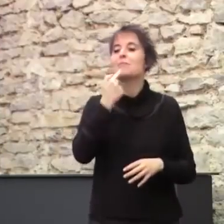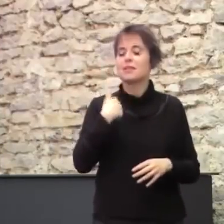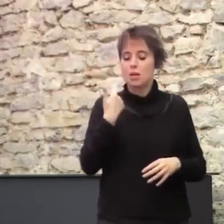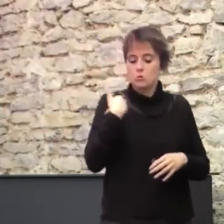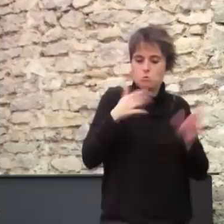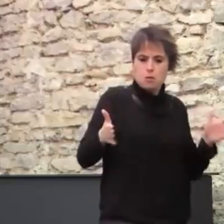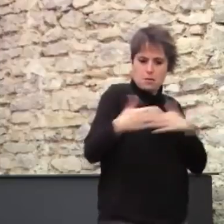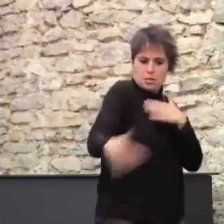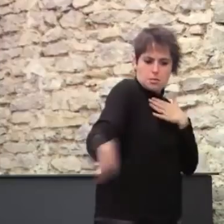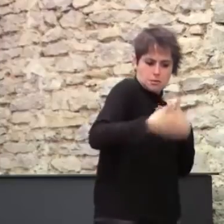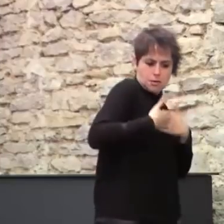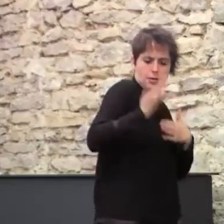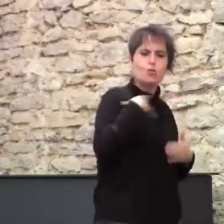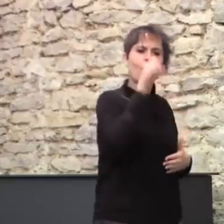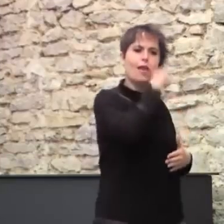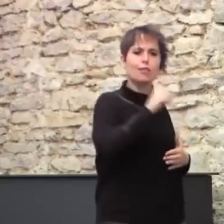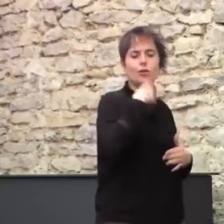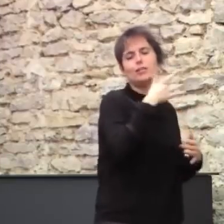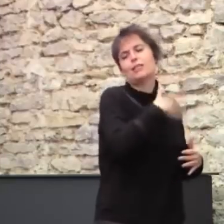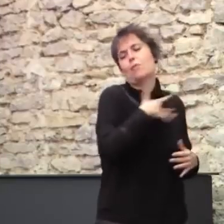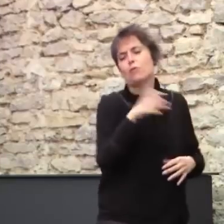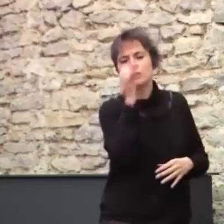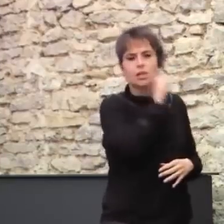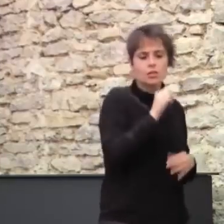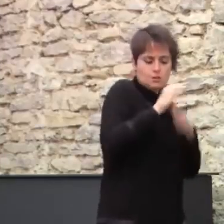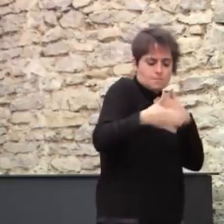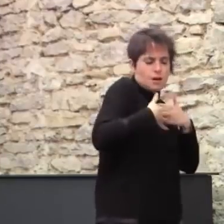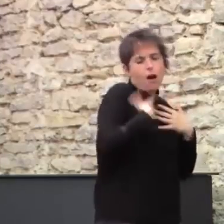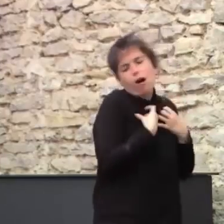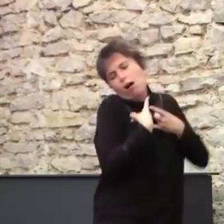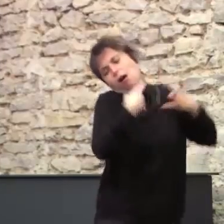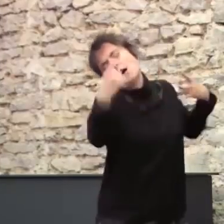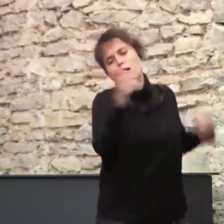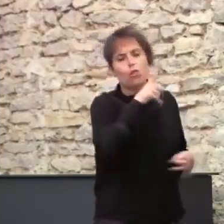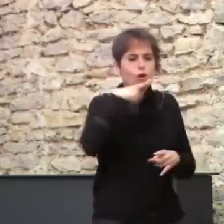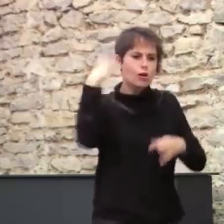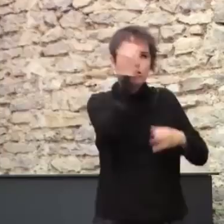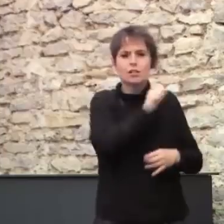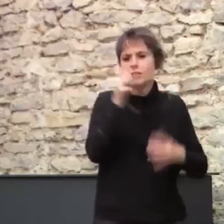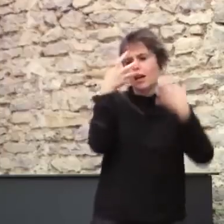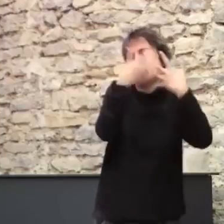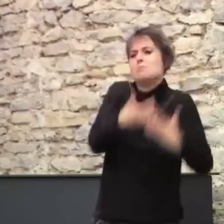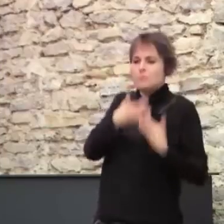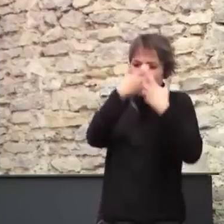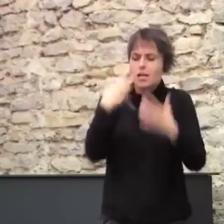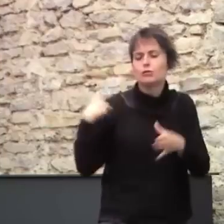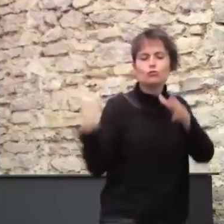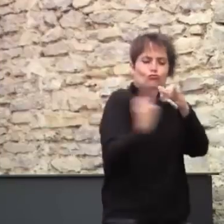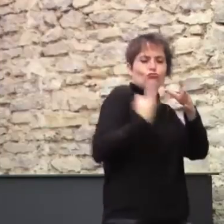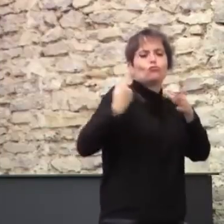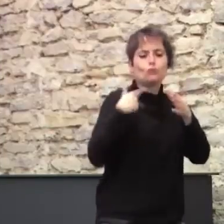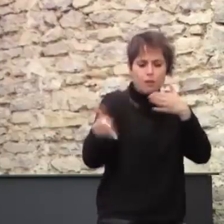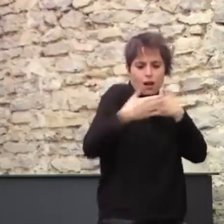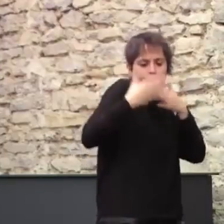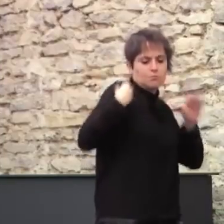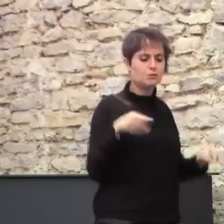muy de encerrarme en el cuarto a cantar canciones de Pimpinela, en plan del garrago, ¿no? De cantar así y tal, pelearme a solas, ¿no? Con